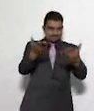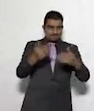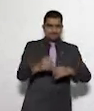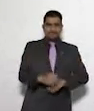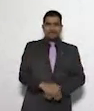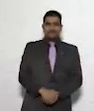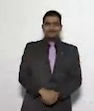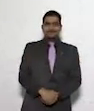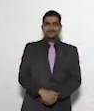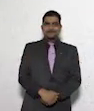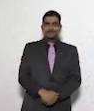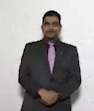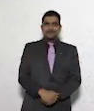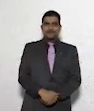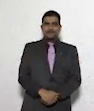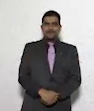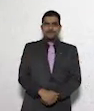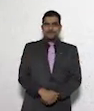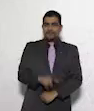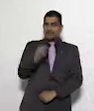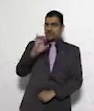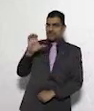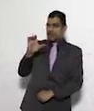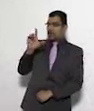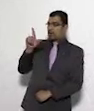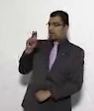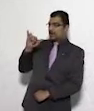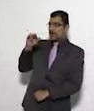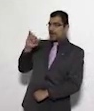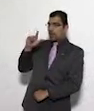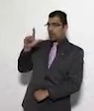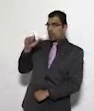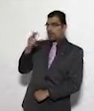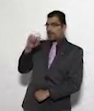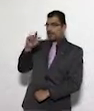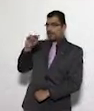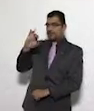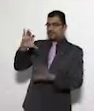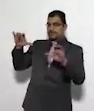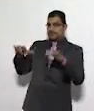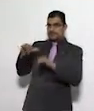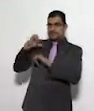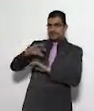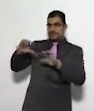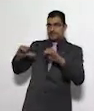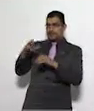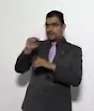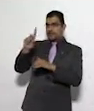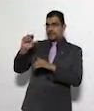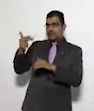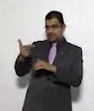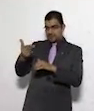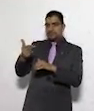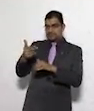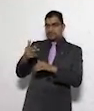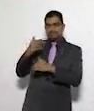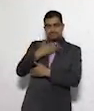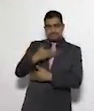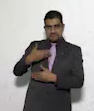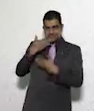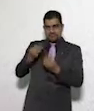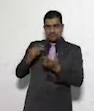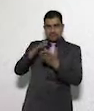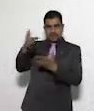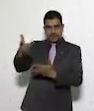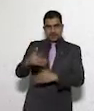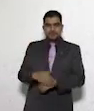ustedes. Licenciado Luis Raúl González Pérez, presidente de la Comisión Nacional de los Derechos Humanos, muchas